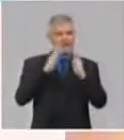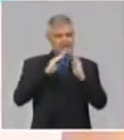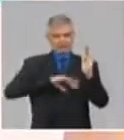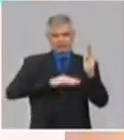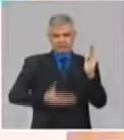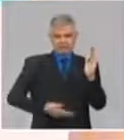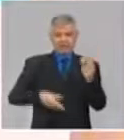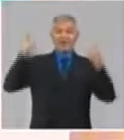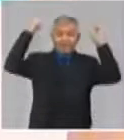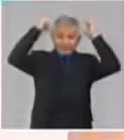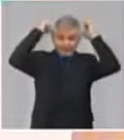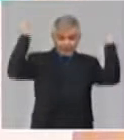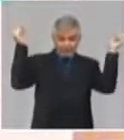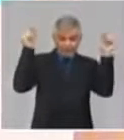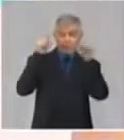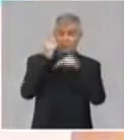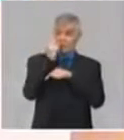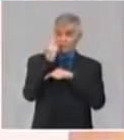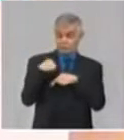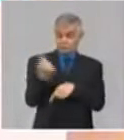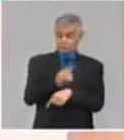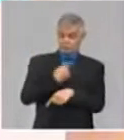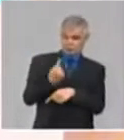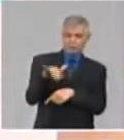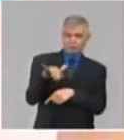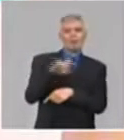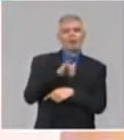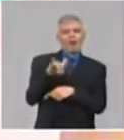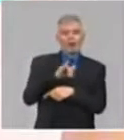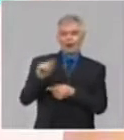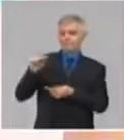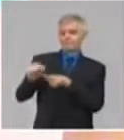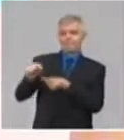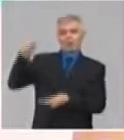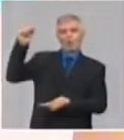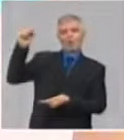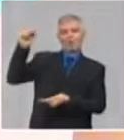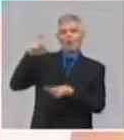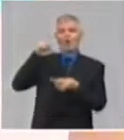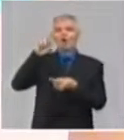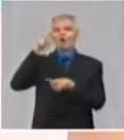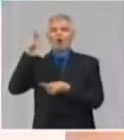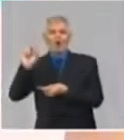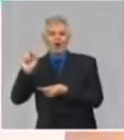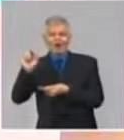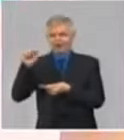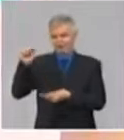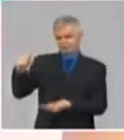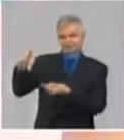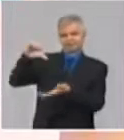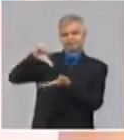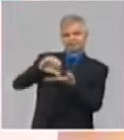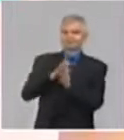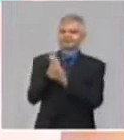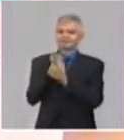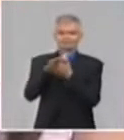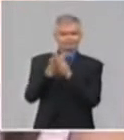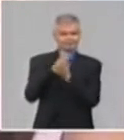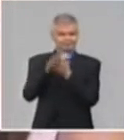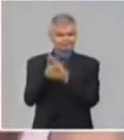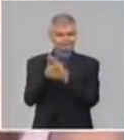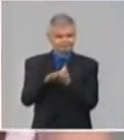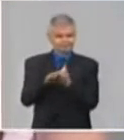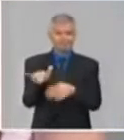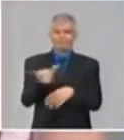enfermero de nosotros no tiene un poco de hipoclorito preparado el 0 1 punto al 0.01 por ciento